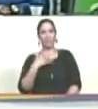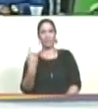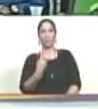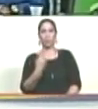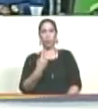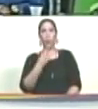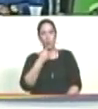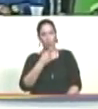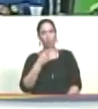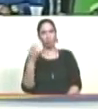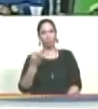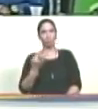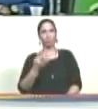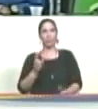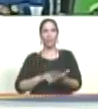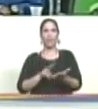verdad.